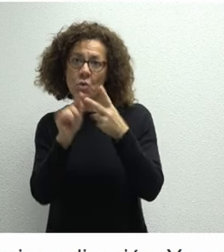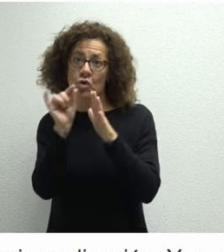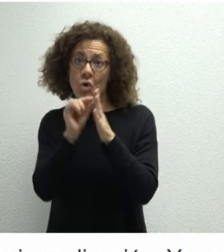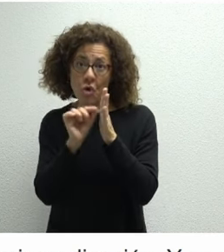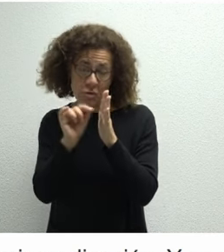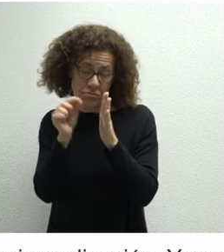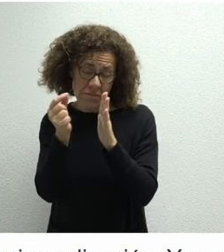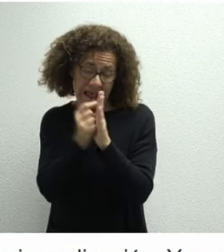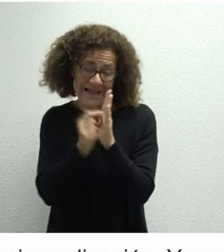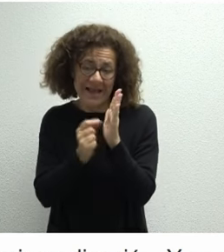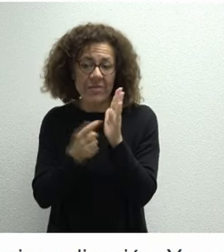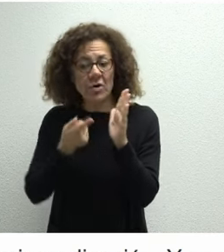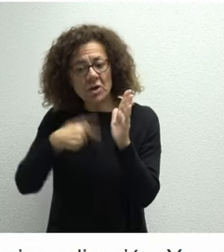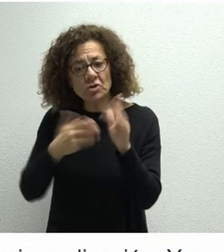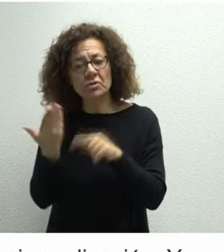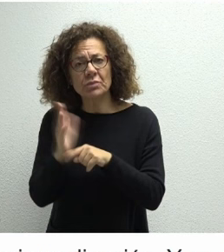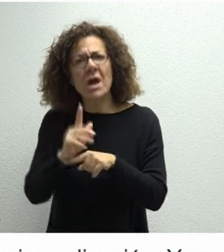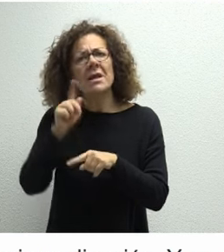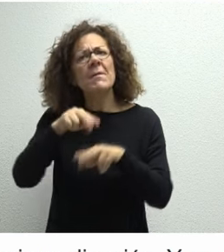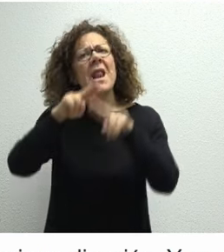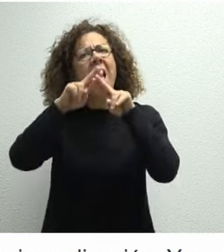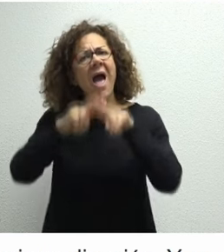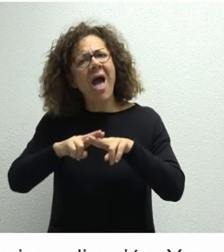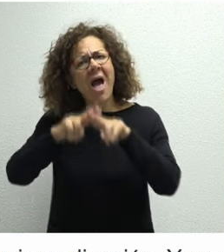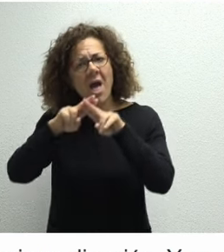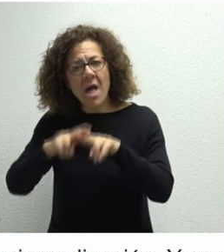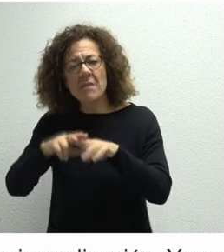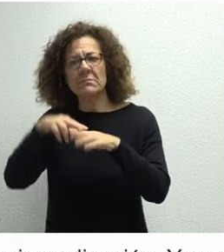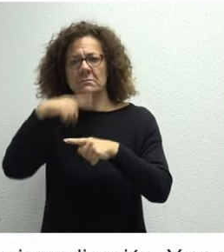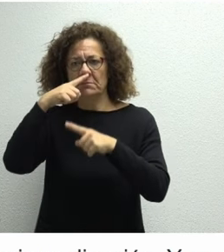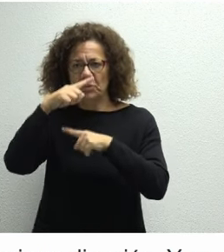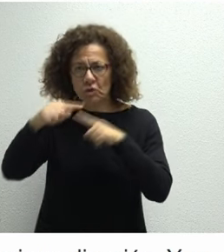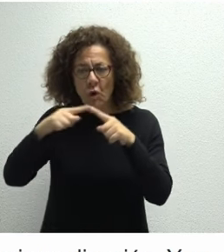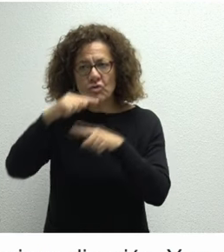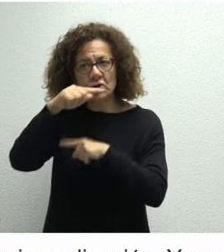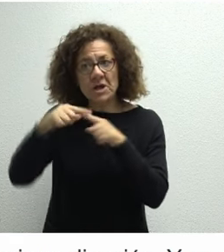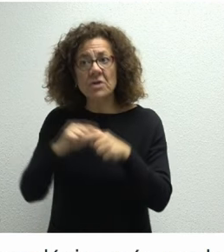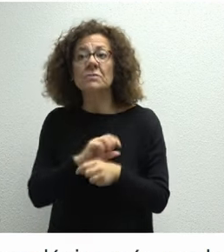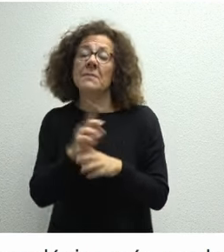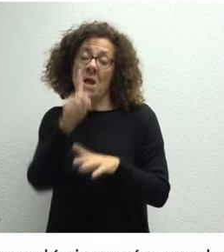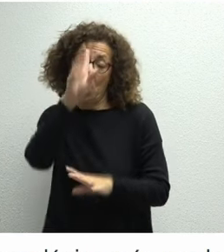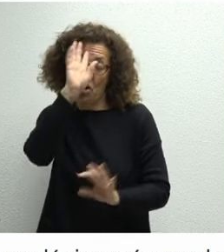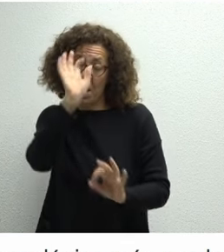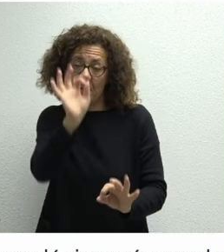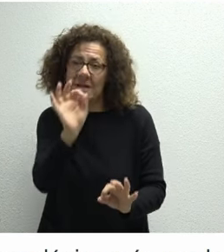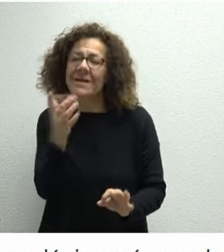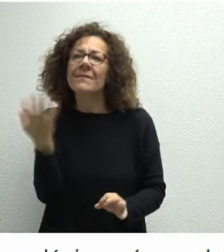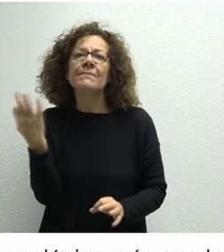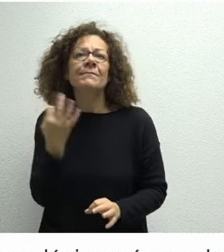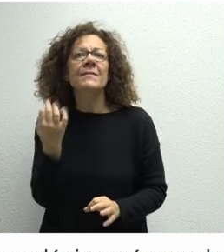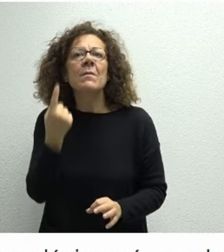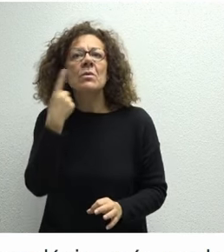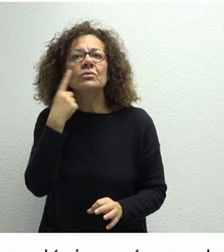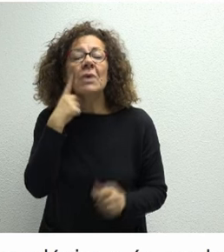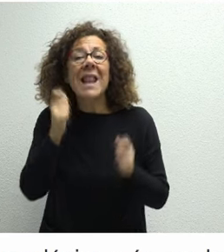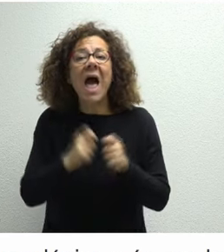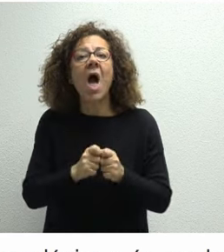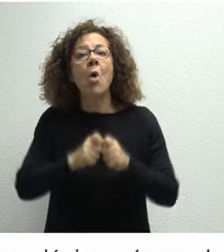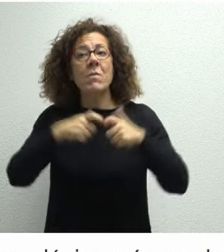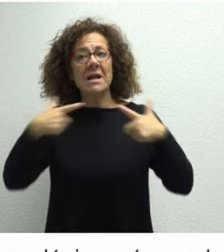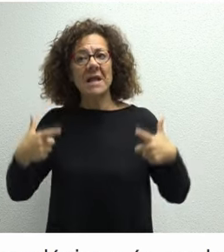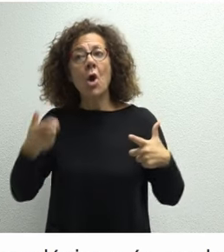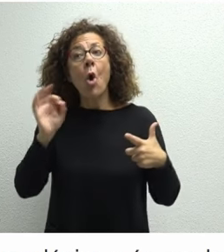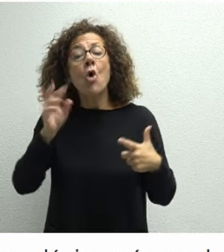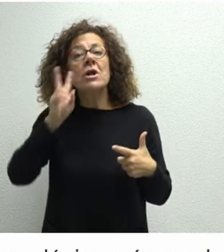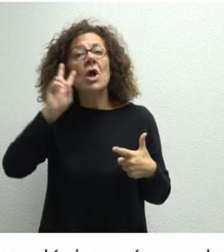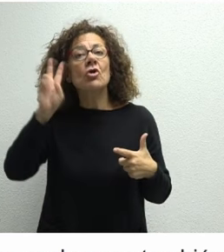que que establecimos y que evaluamos también año año tras año vale Y por supuesto no podemos descuidar el aumentar O al menos